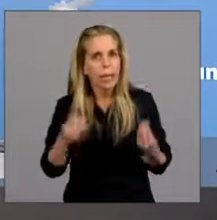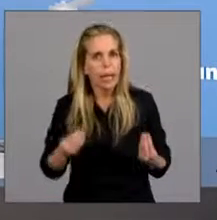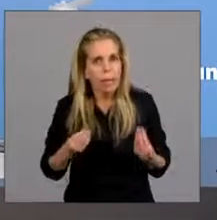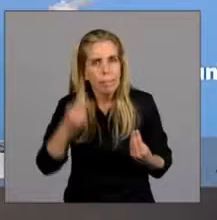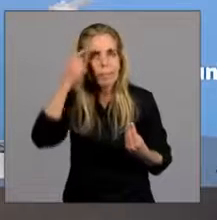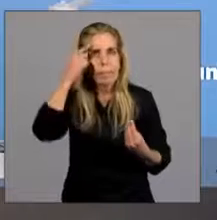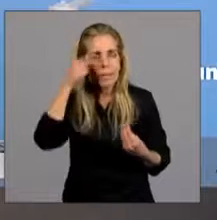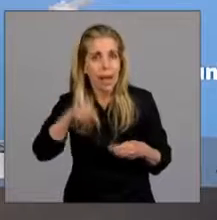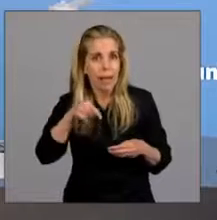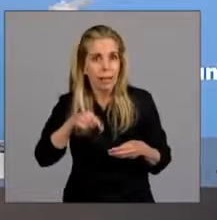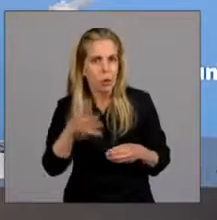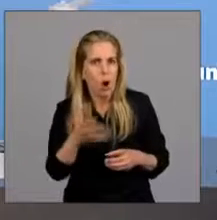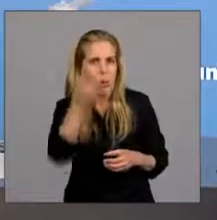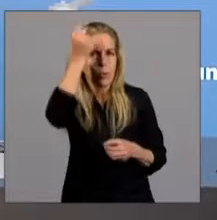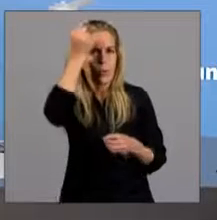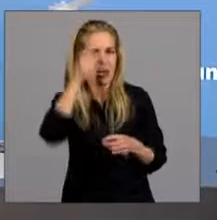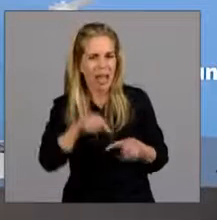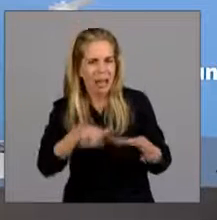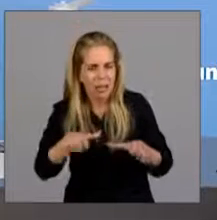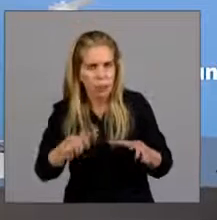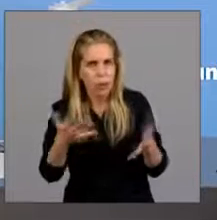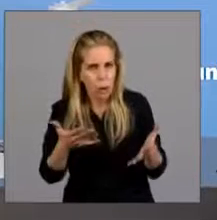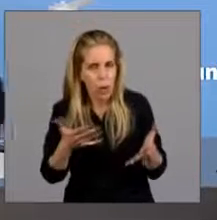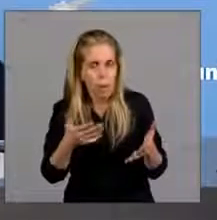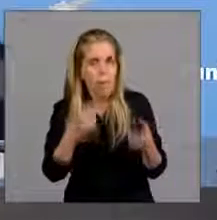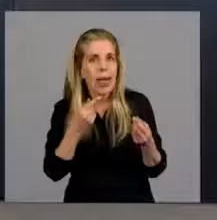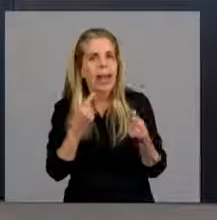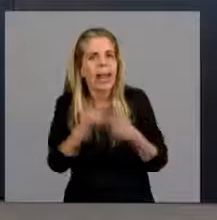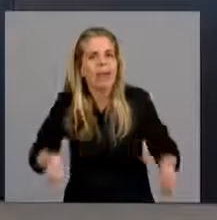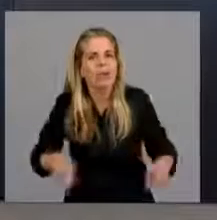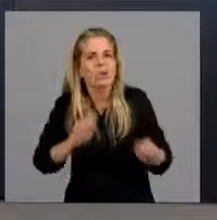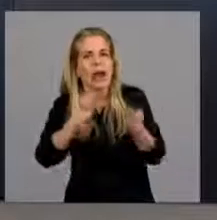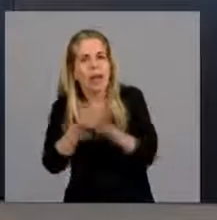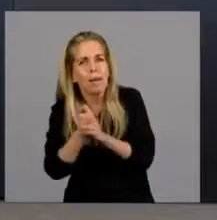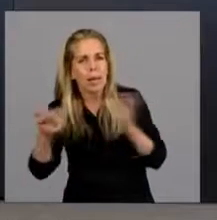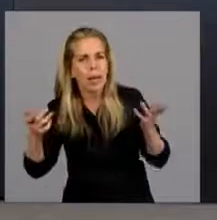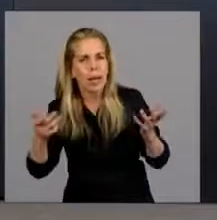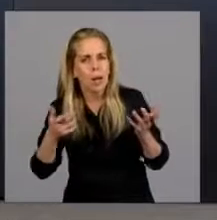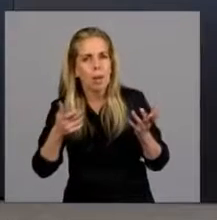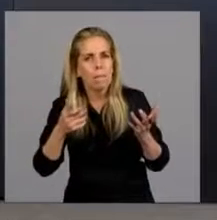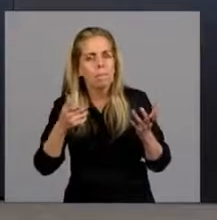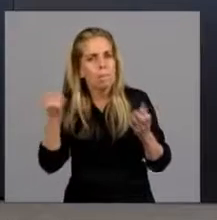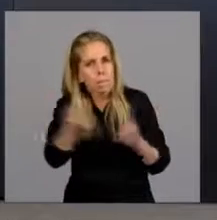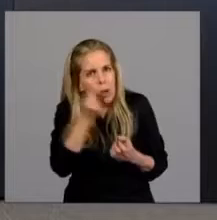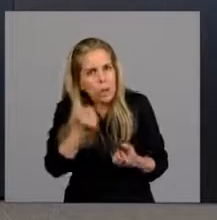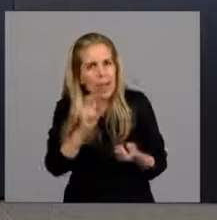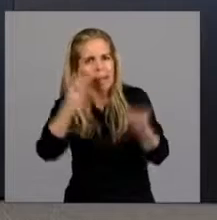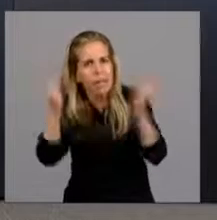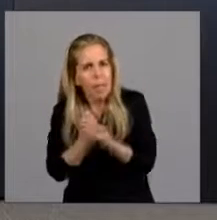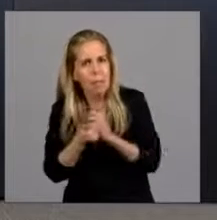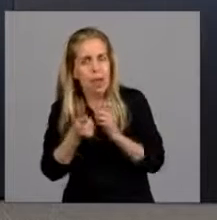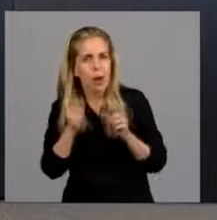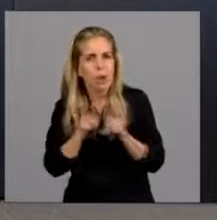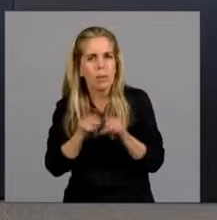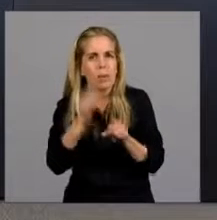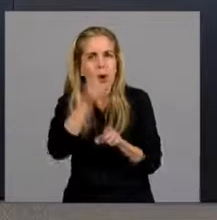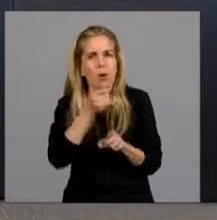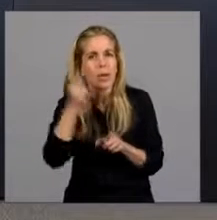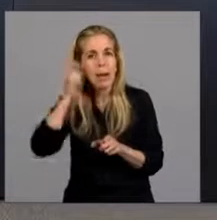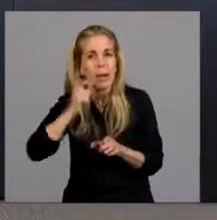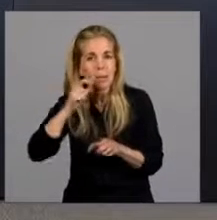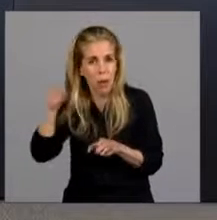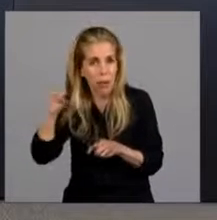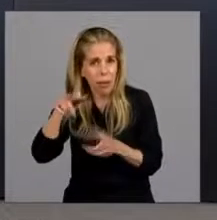ante semejante oportunidad dejemos que las cosas sigan igual y que la injusticia que Axel cuenta en Villa